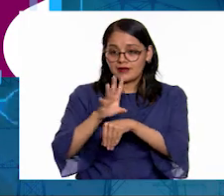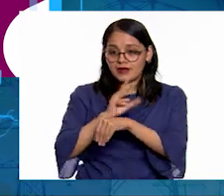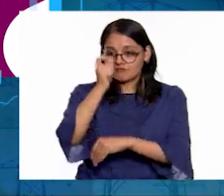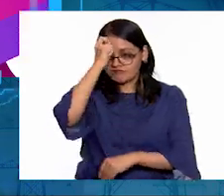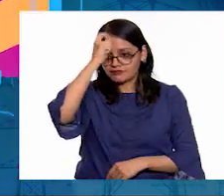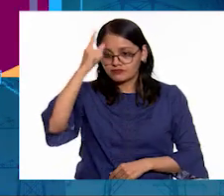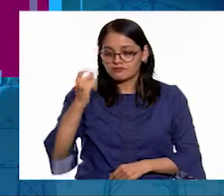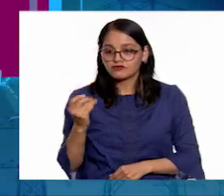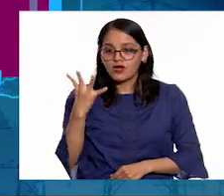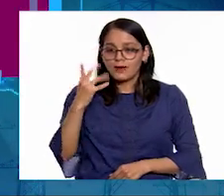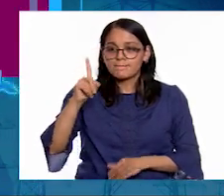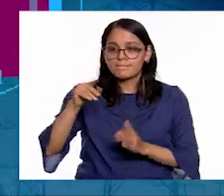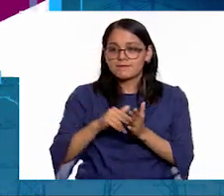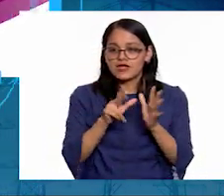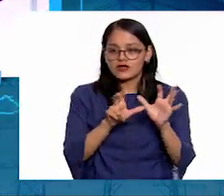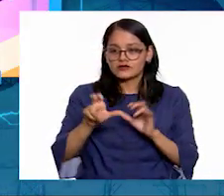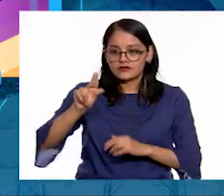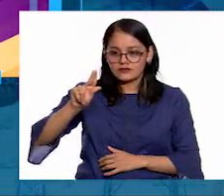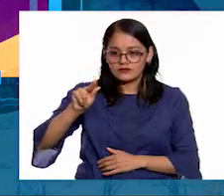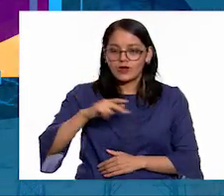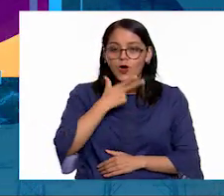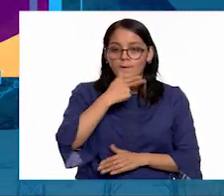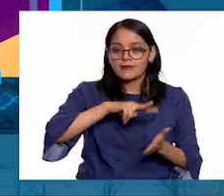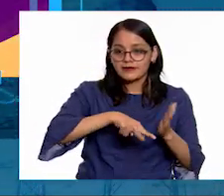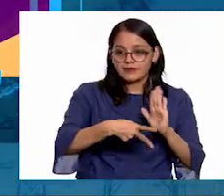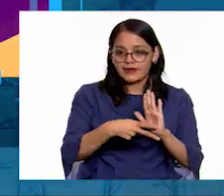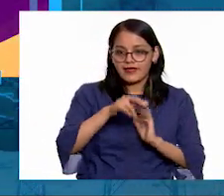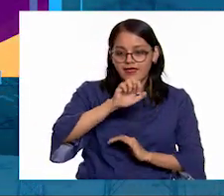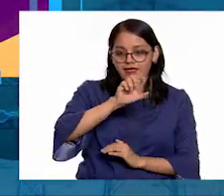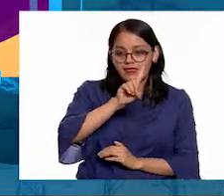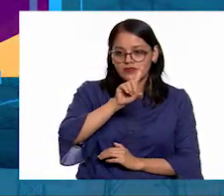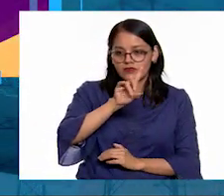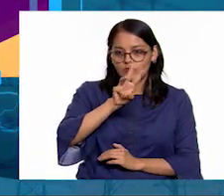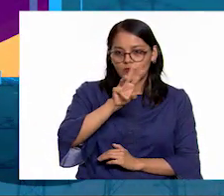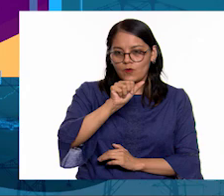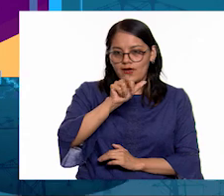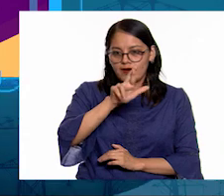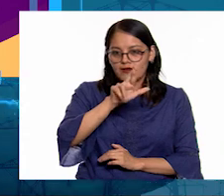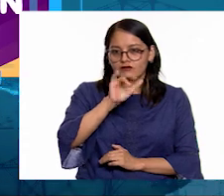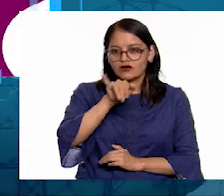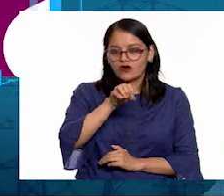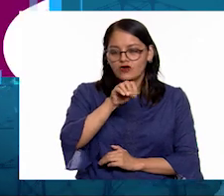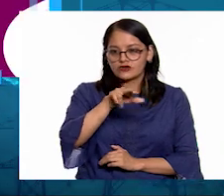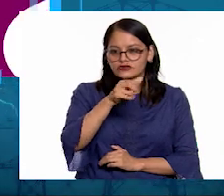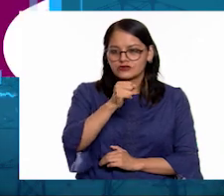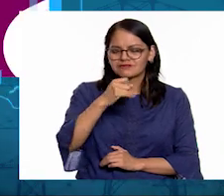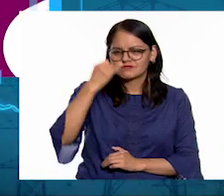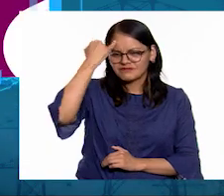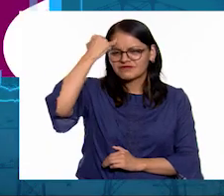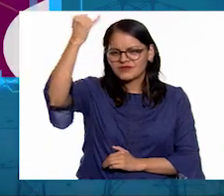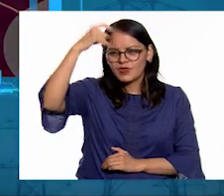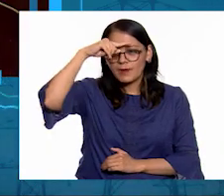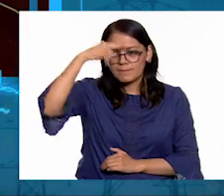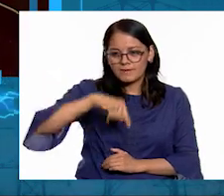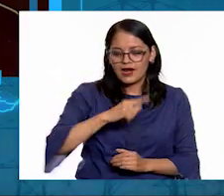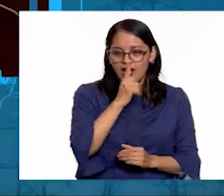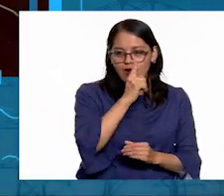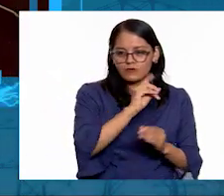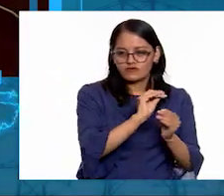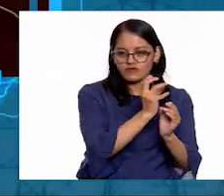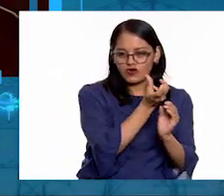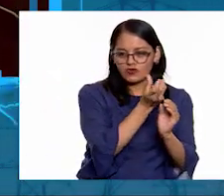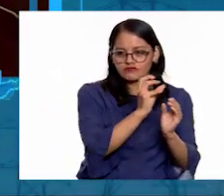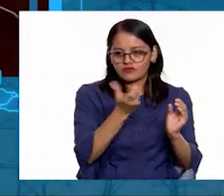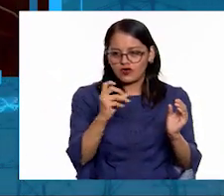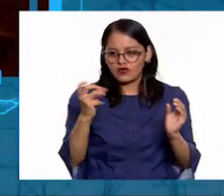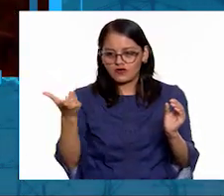1880, un ingeniero llamado Edward Johnson tuvo la idea de conectar varias bombillas pequeñas de colores y unirlas en